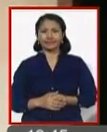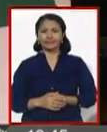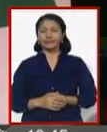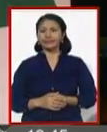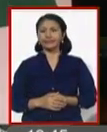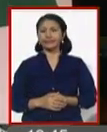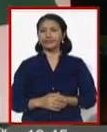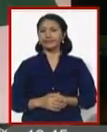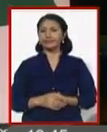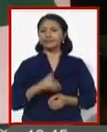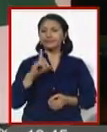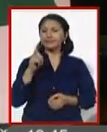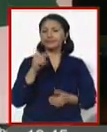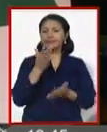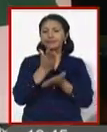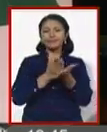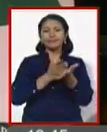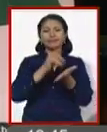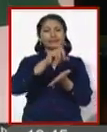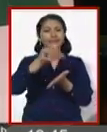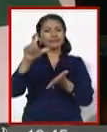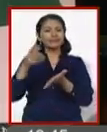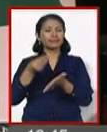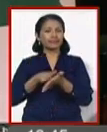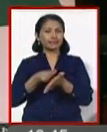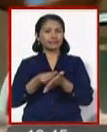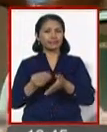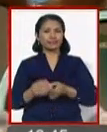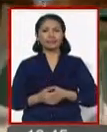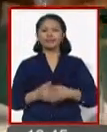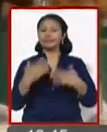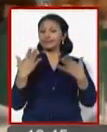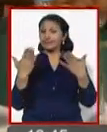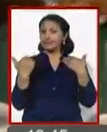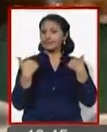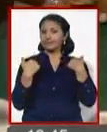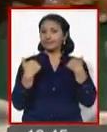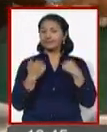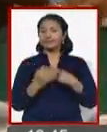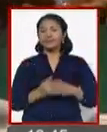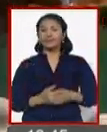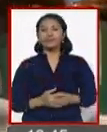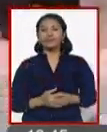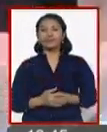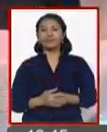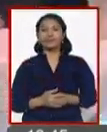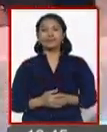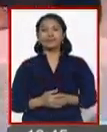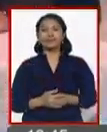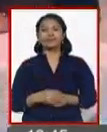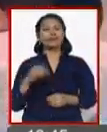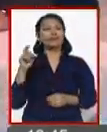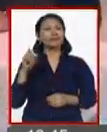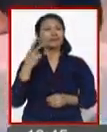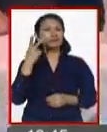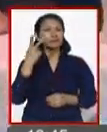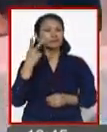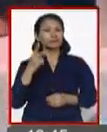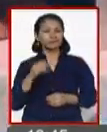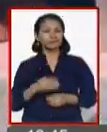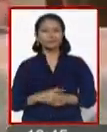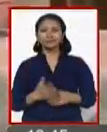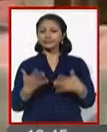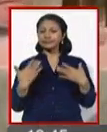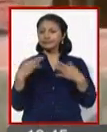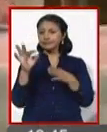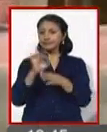tan solo a una redistribución de recursos. Hemos también asistido a la necesidad